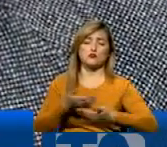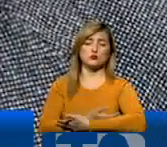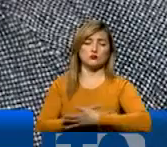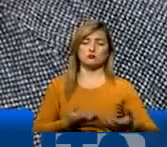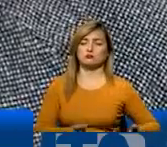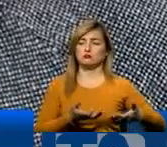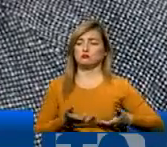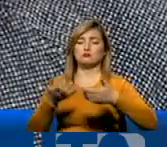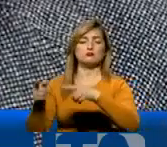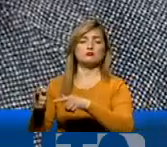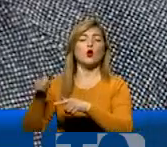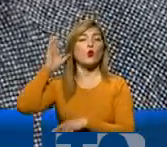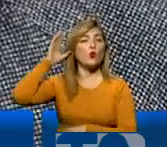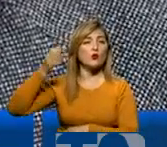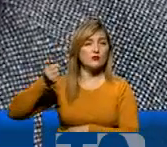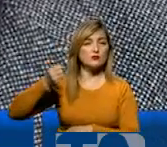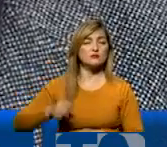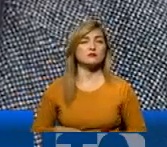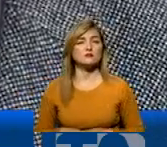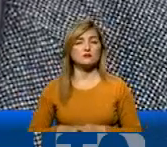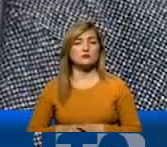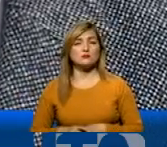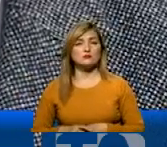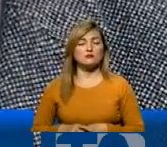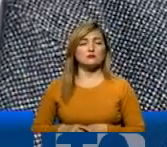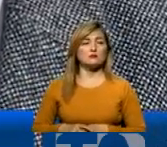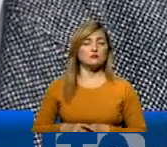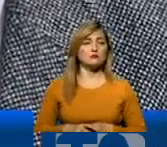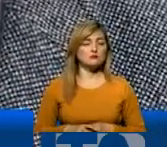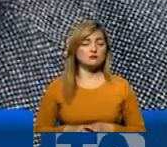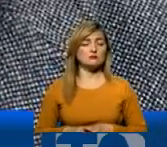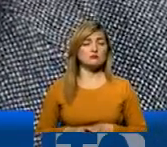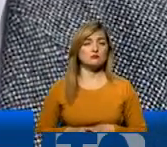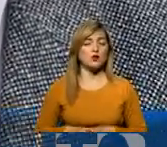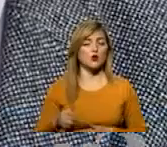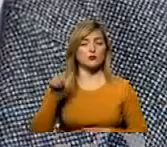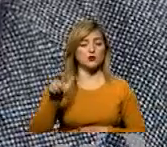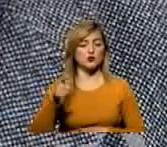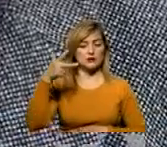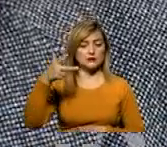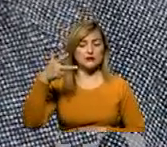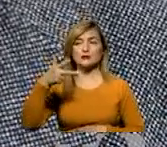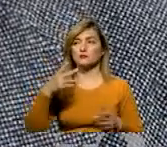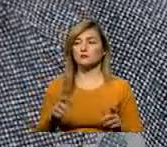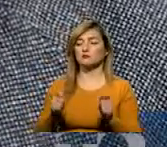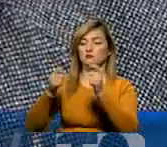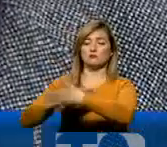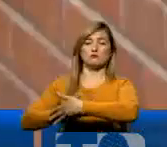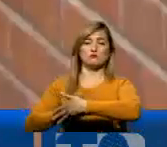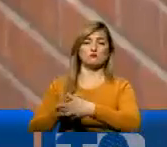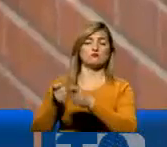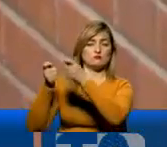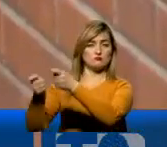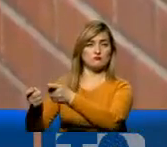este menor de edad acá en la ciudad de Cuenca y presuntamente se estaba entregando a tres personas o a otra persona que